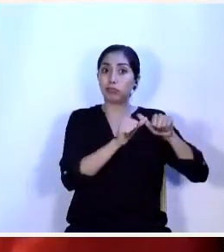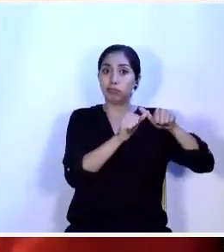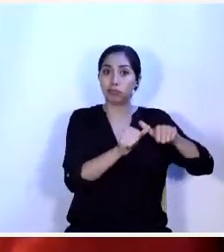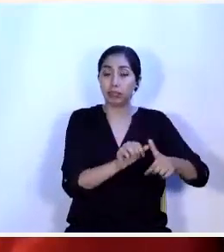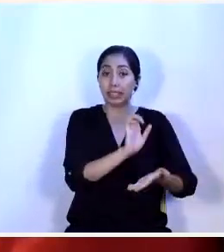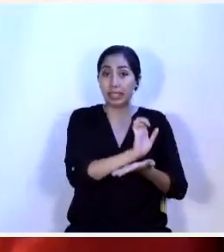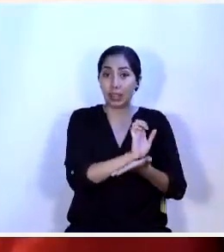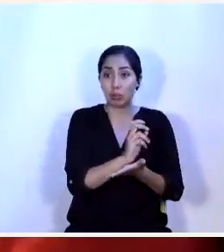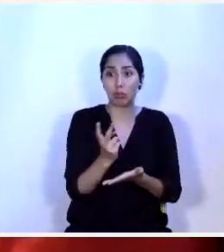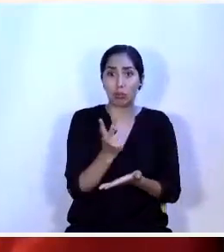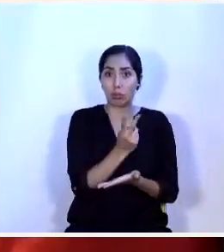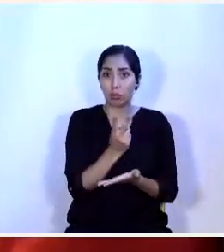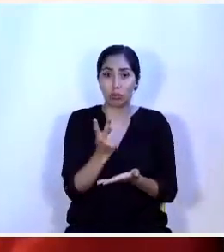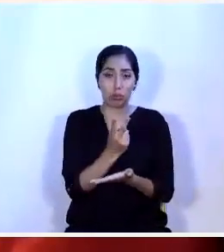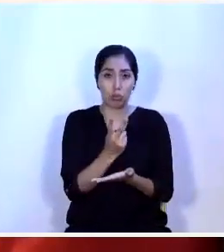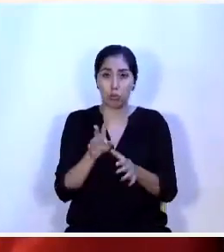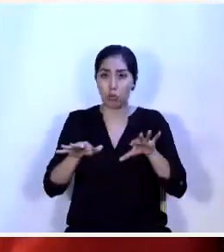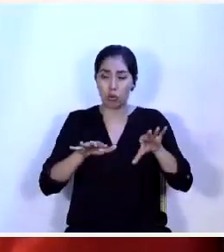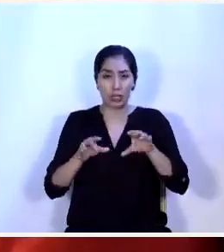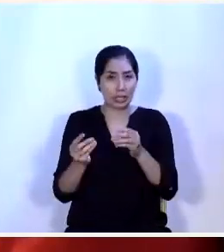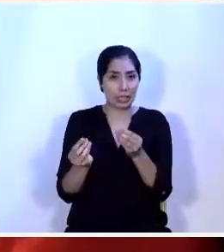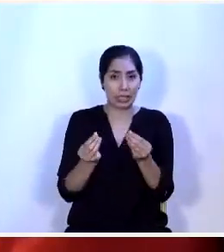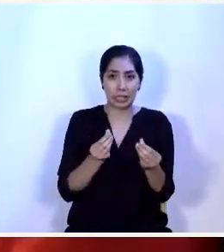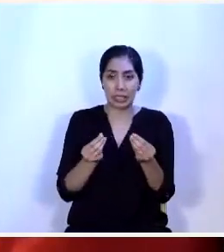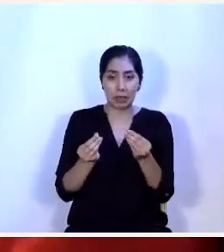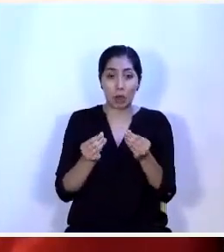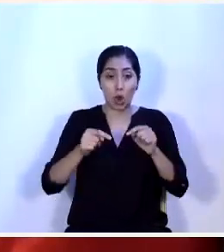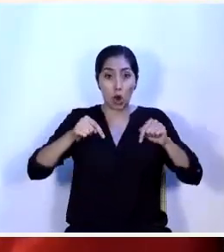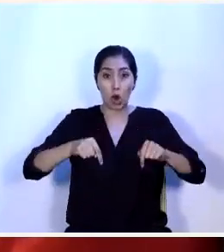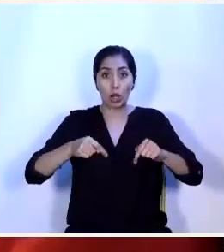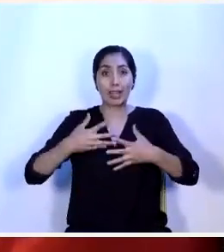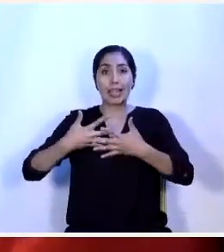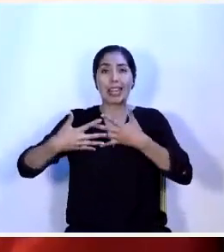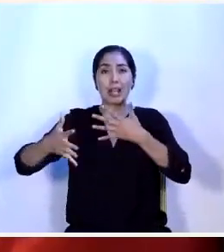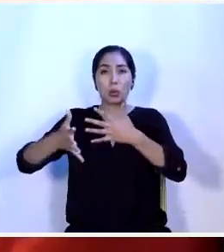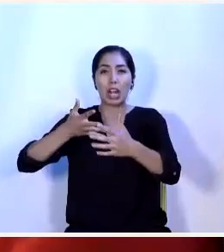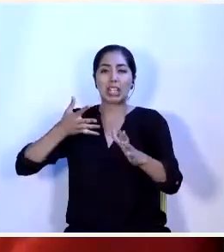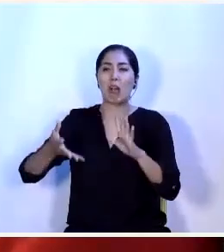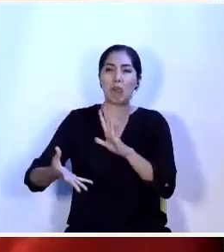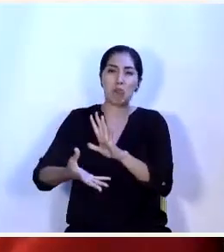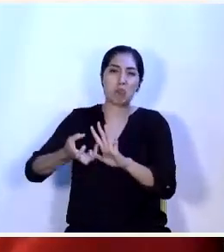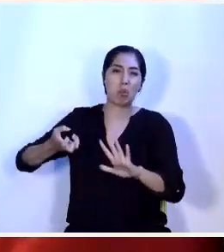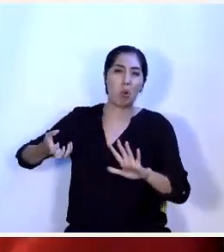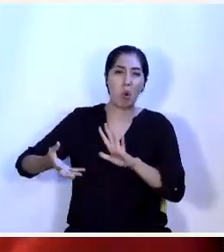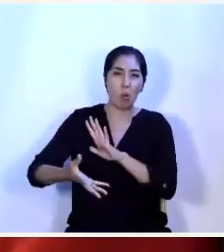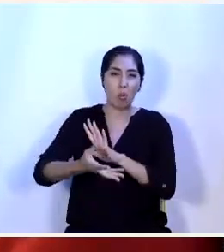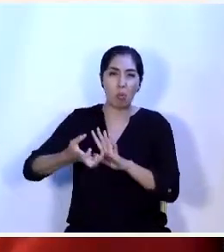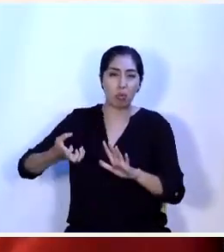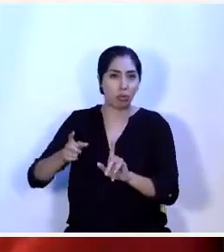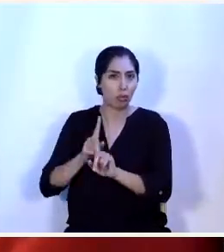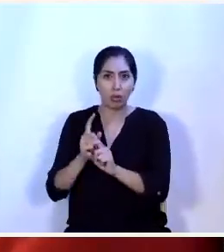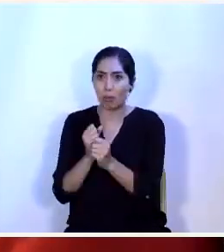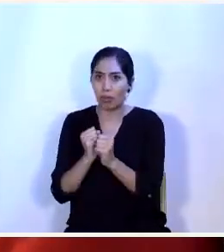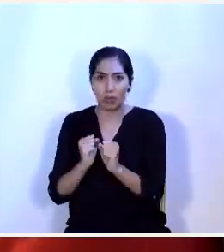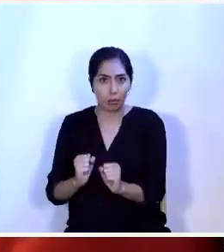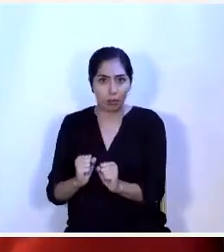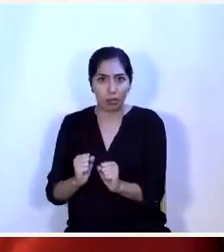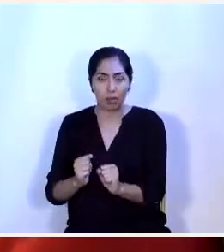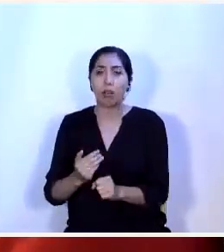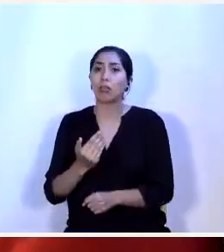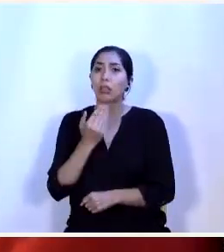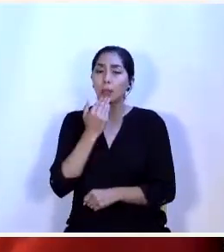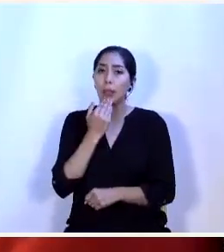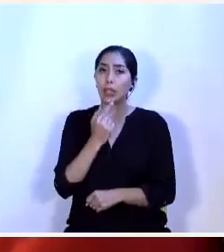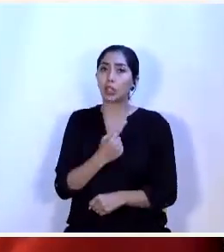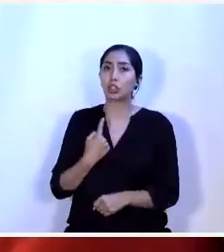moneda. Así como no podemos depredar hoy la naturaleza que heredaremos a quienes hoy son niñas y niños, tampoco podemos endeudarnos